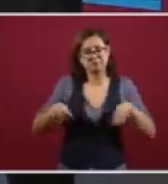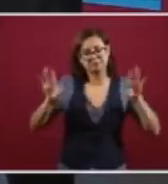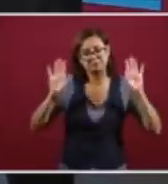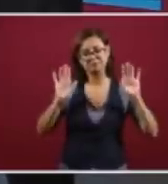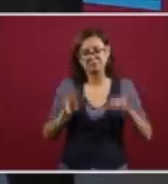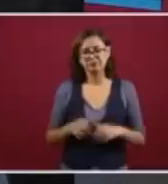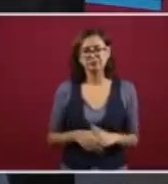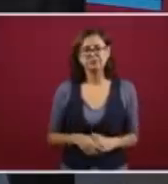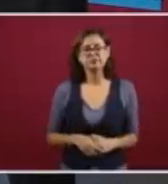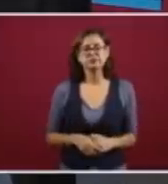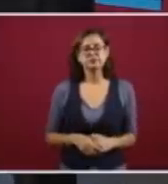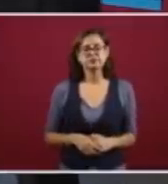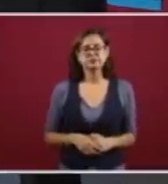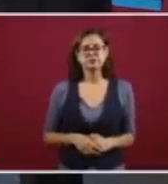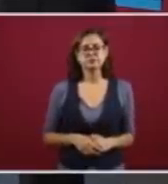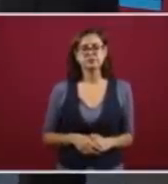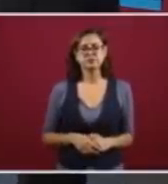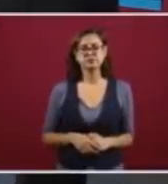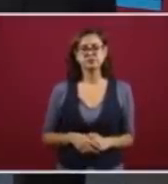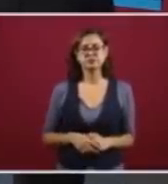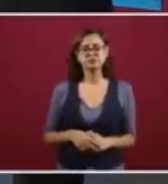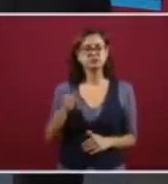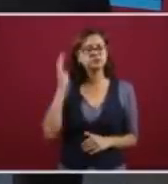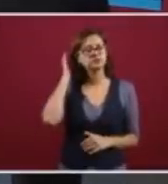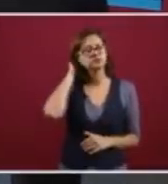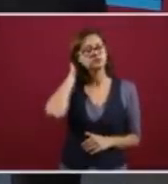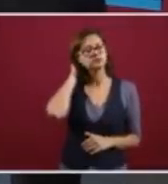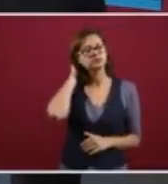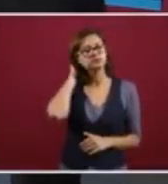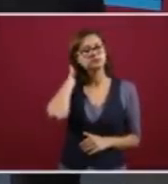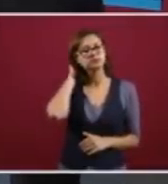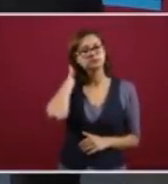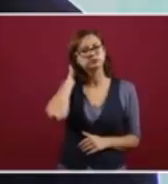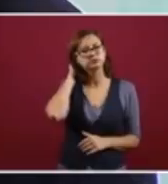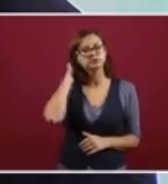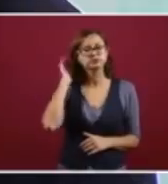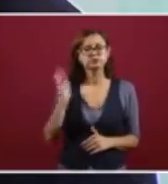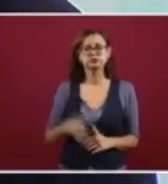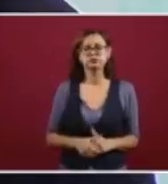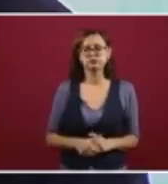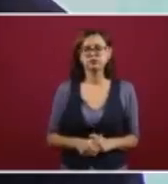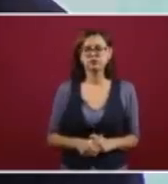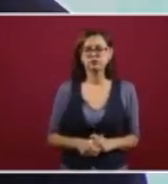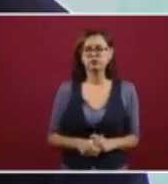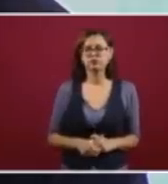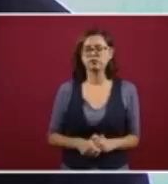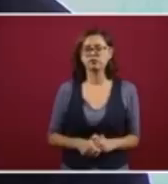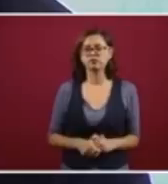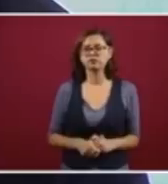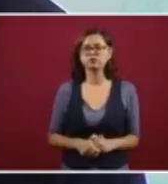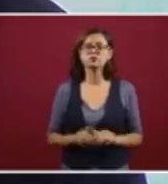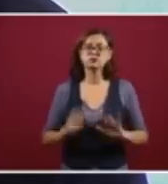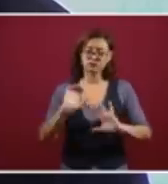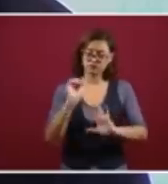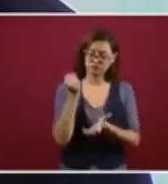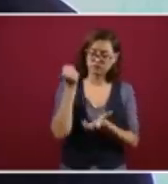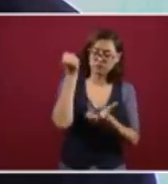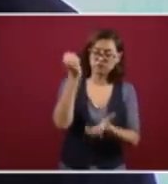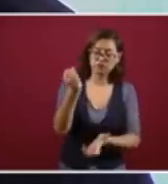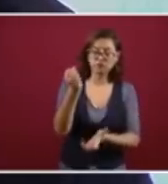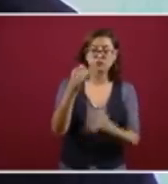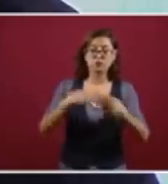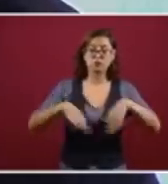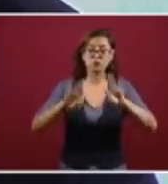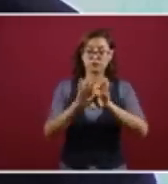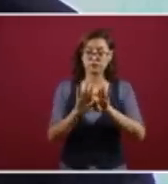a estos recursos también es importante señalar que en tres estados sí